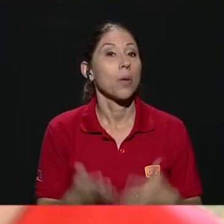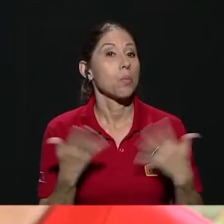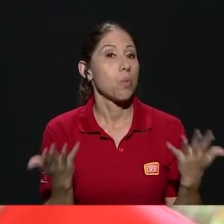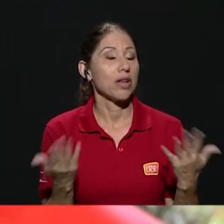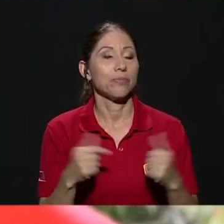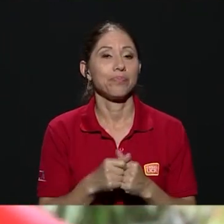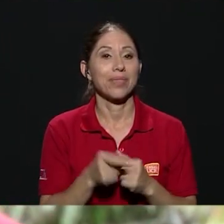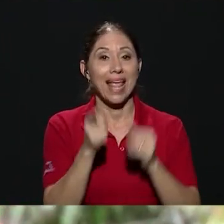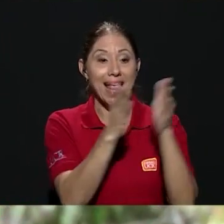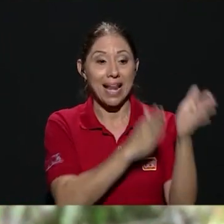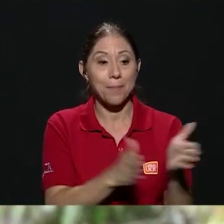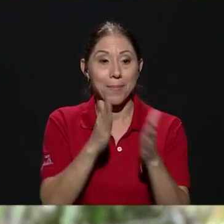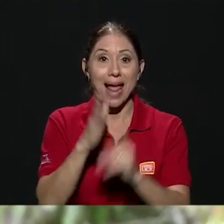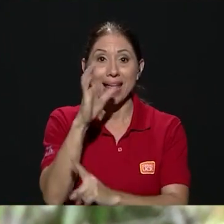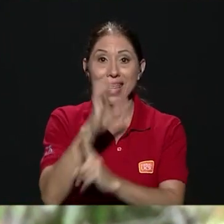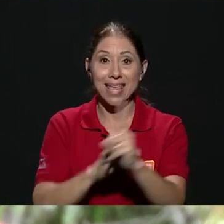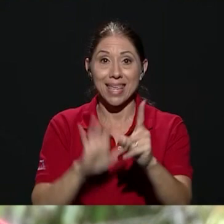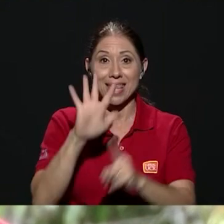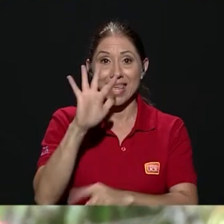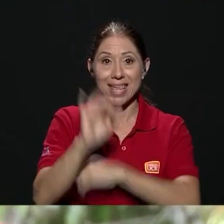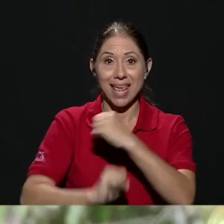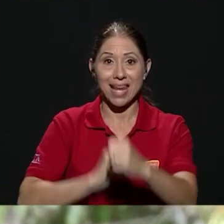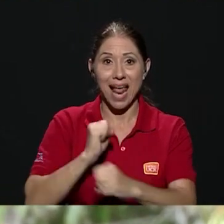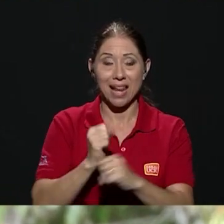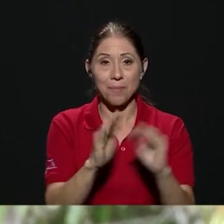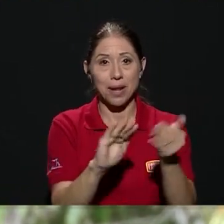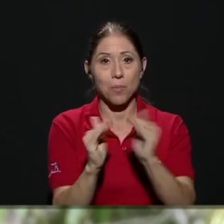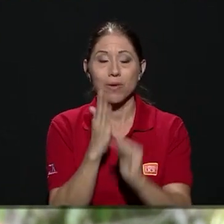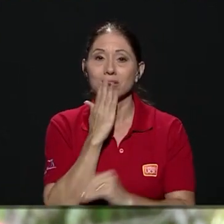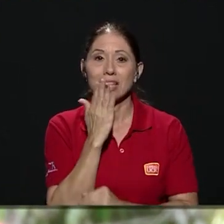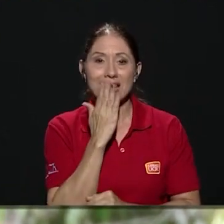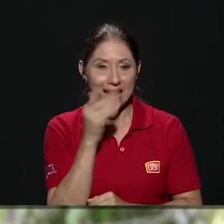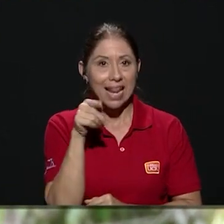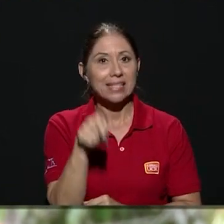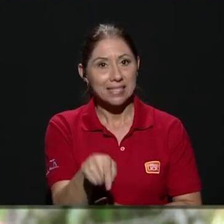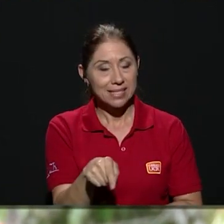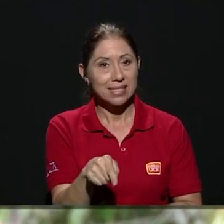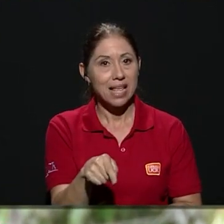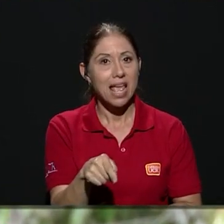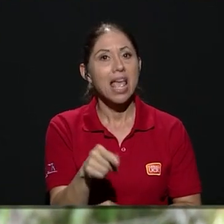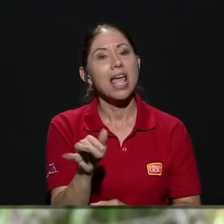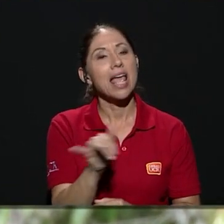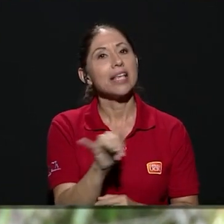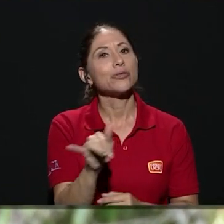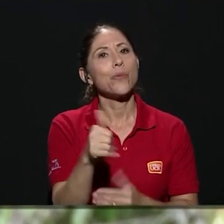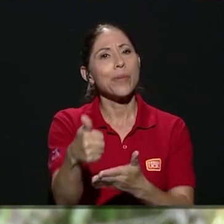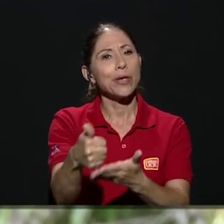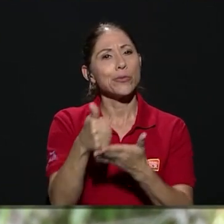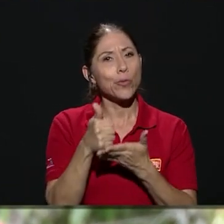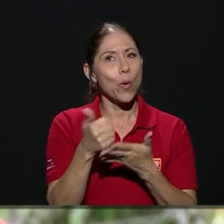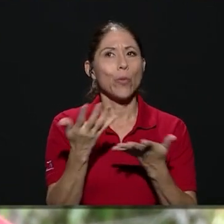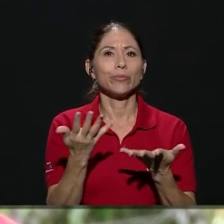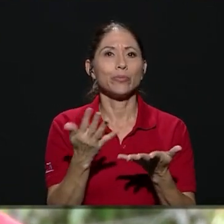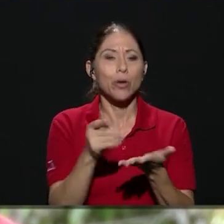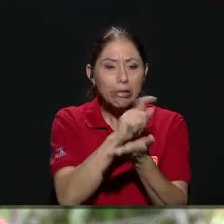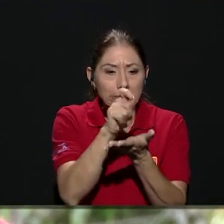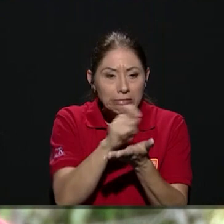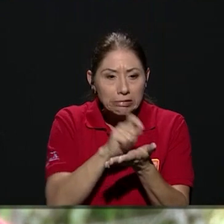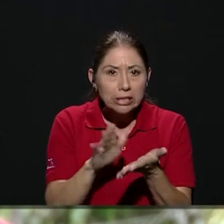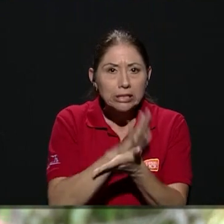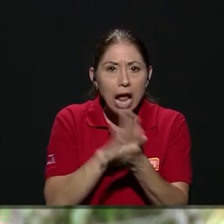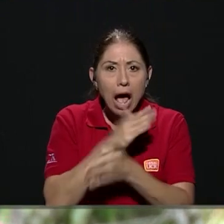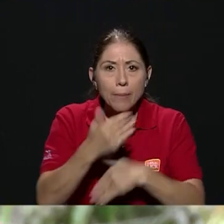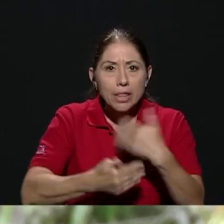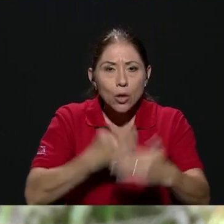Bueno, el plan quinquenal para pueblos indígenas me ha ayudado en mucho, más que todo como en trámite de documentos, porque como